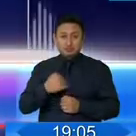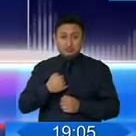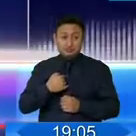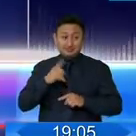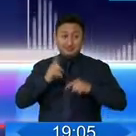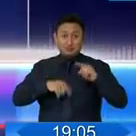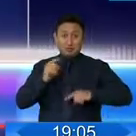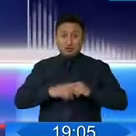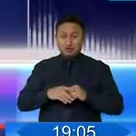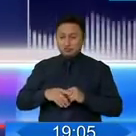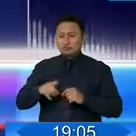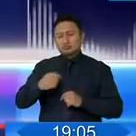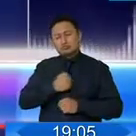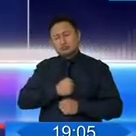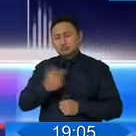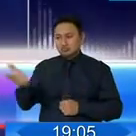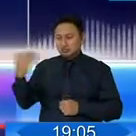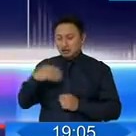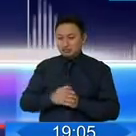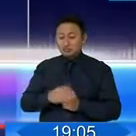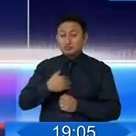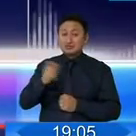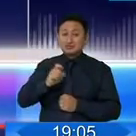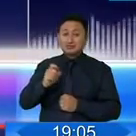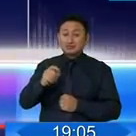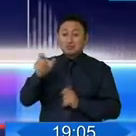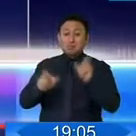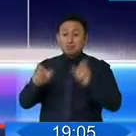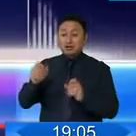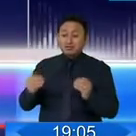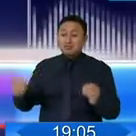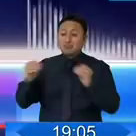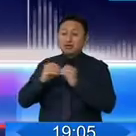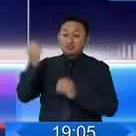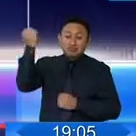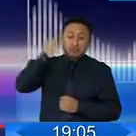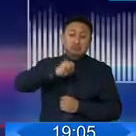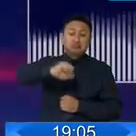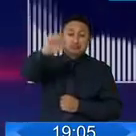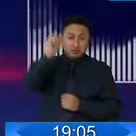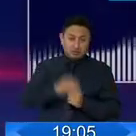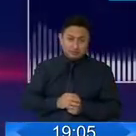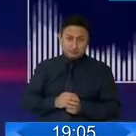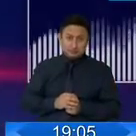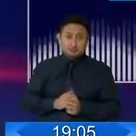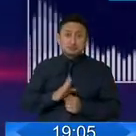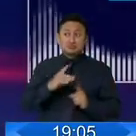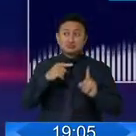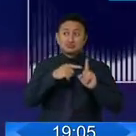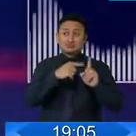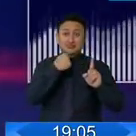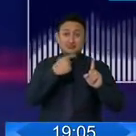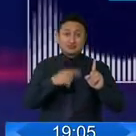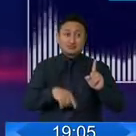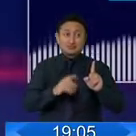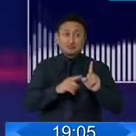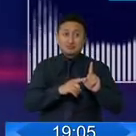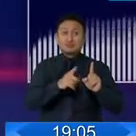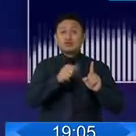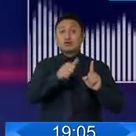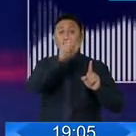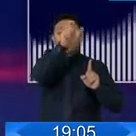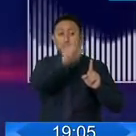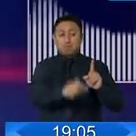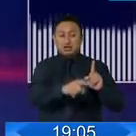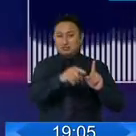que si le ayudaba a conseguir personas para viajar. Ella me dijo que se había contactado con alguien, no